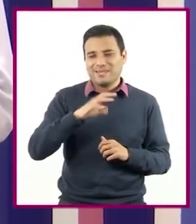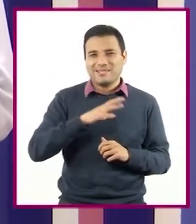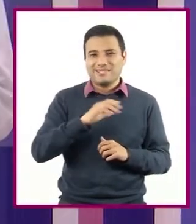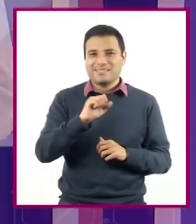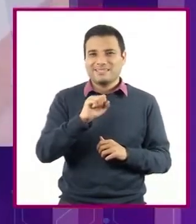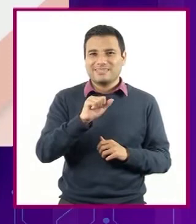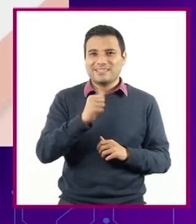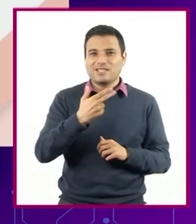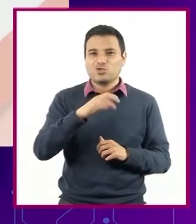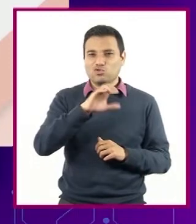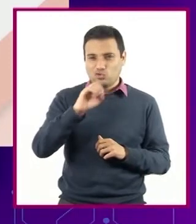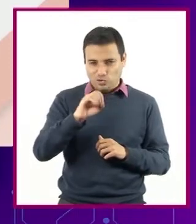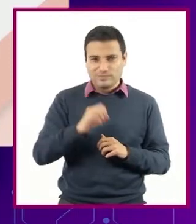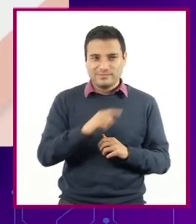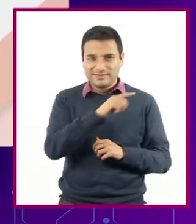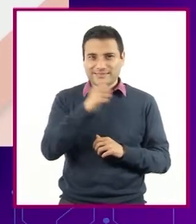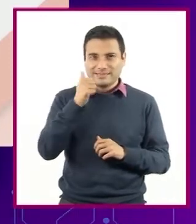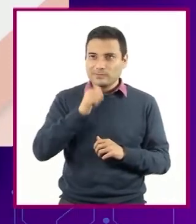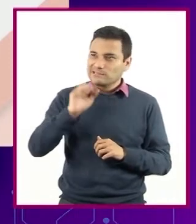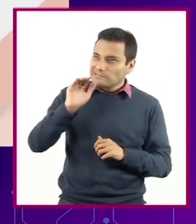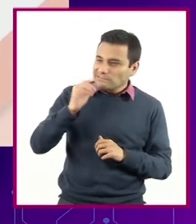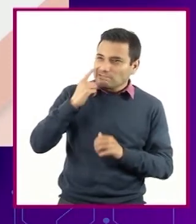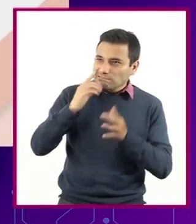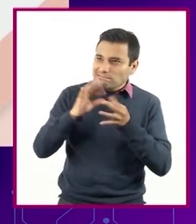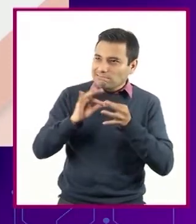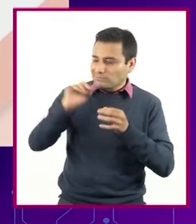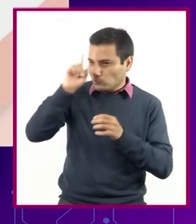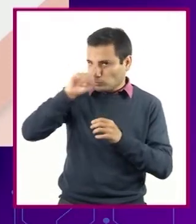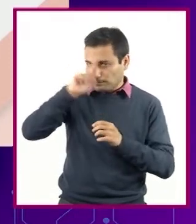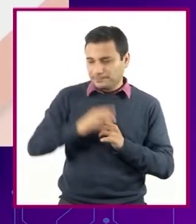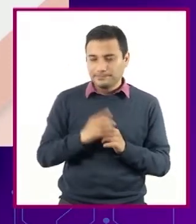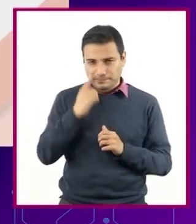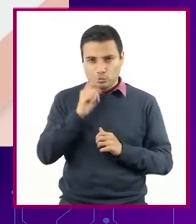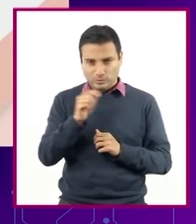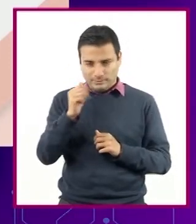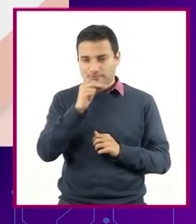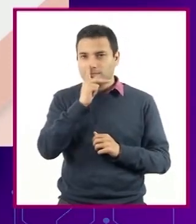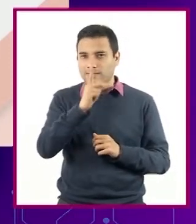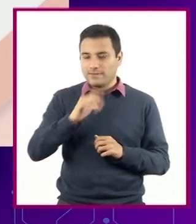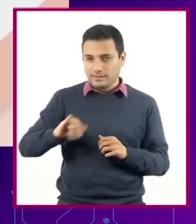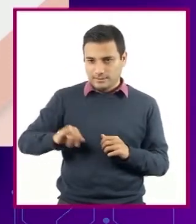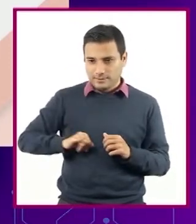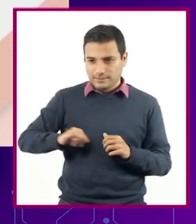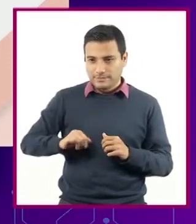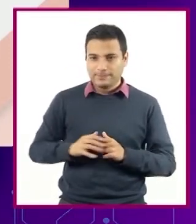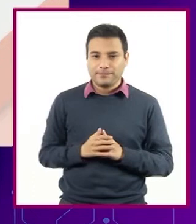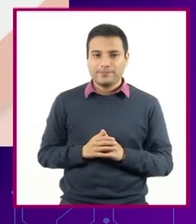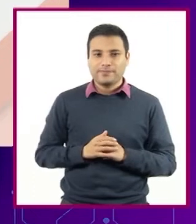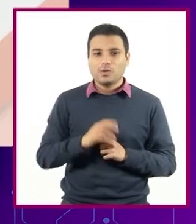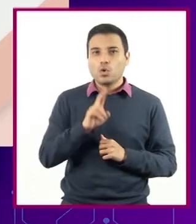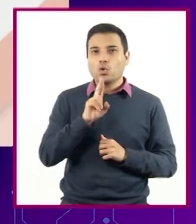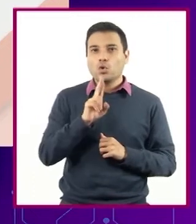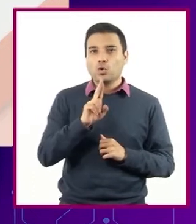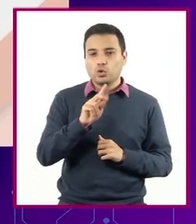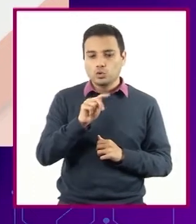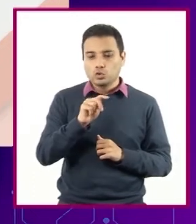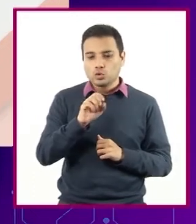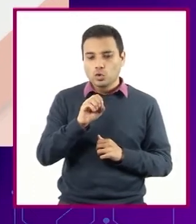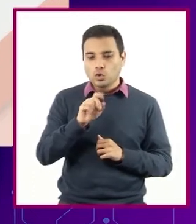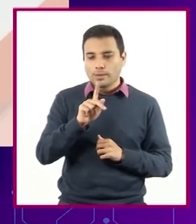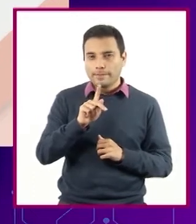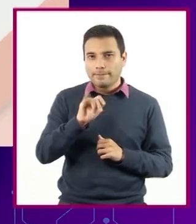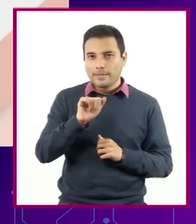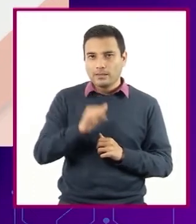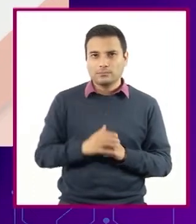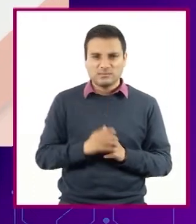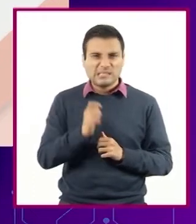de forma práctica. Ahora hablaremos de otra palabra muy interesante, utopía. Pero antes de platicar de